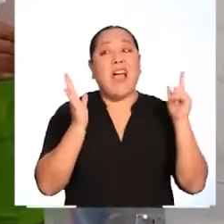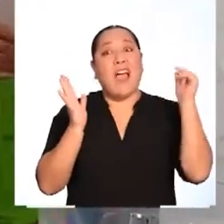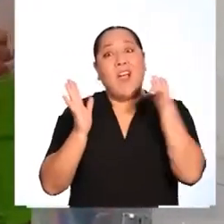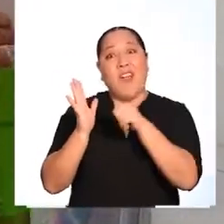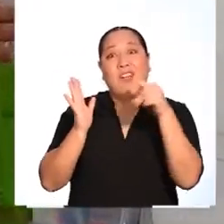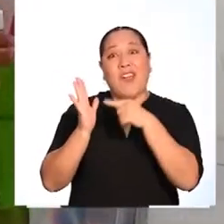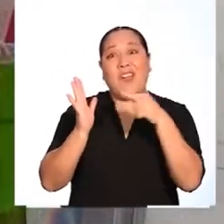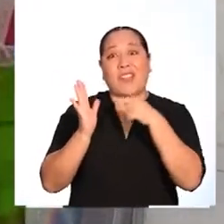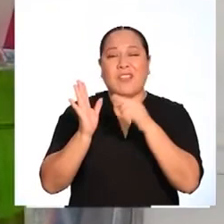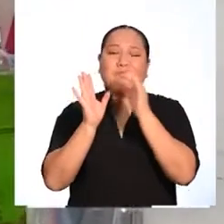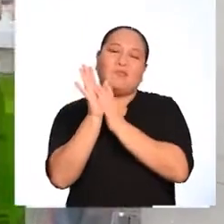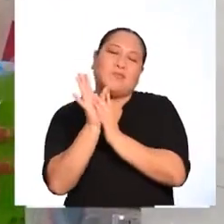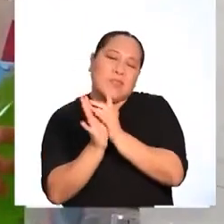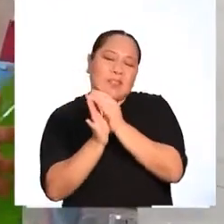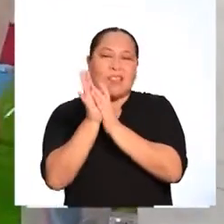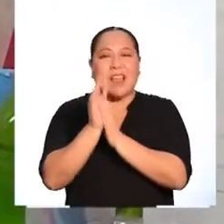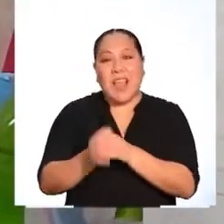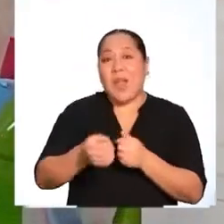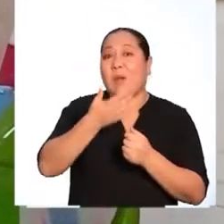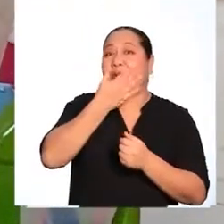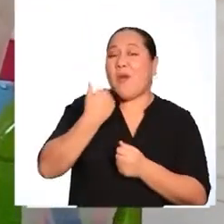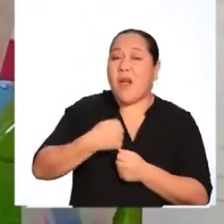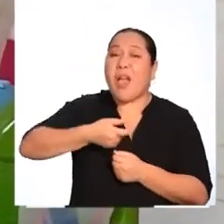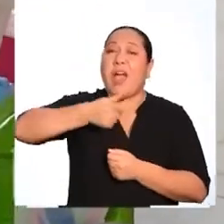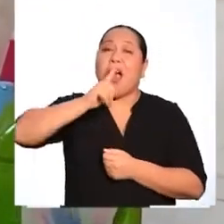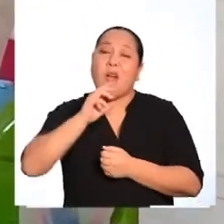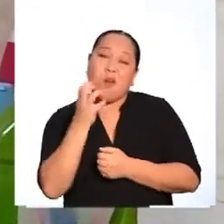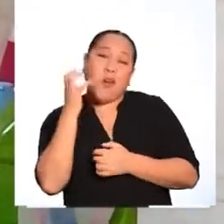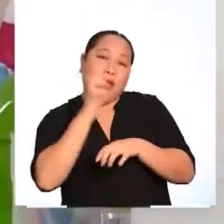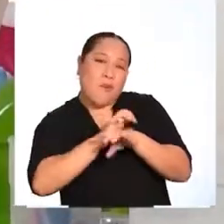la otra mano me mejora